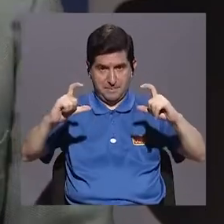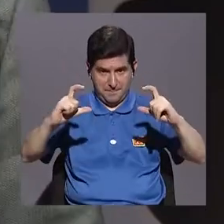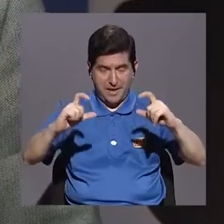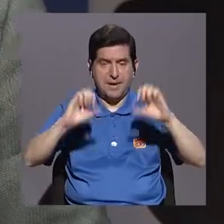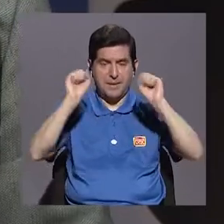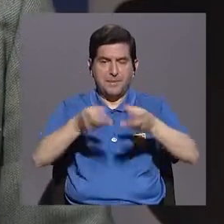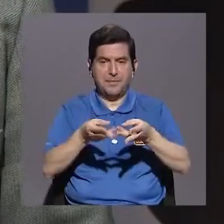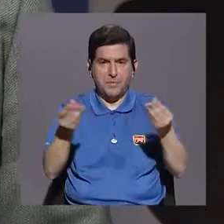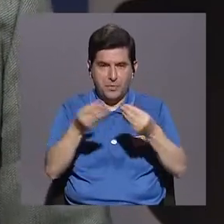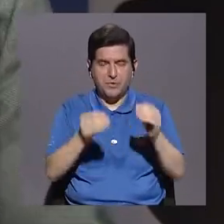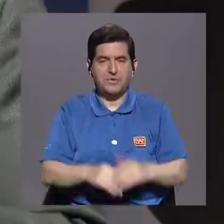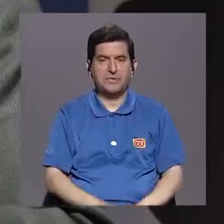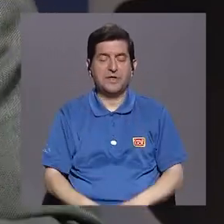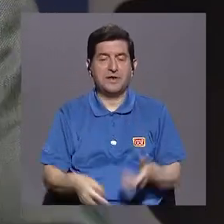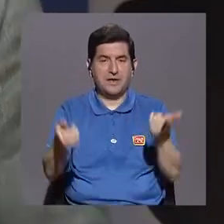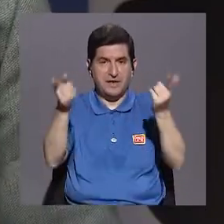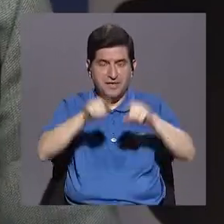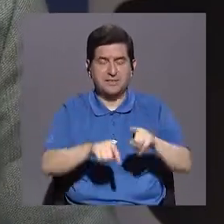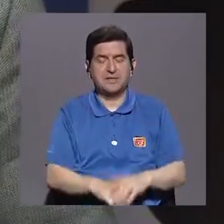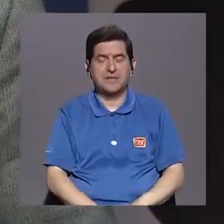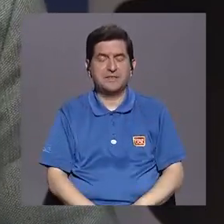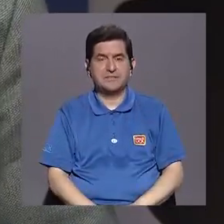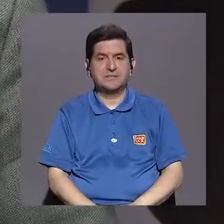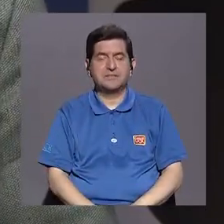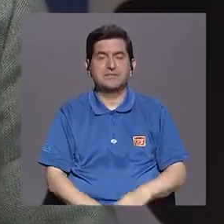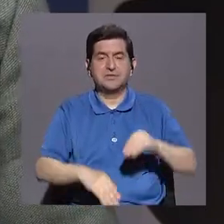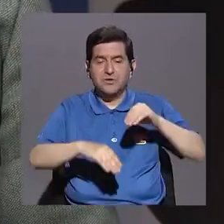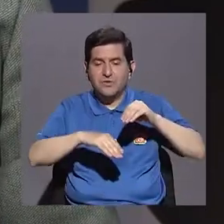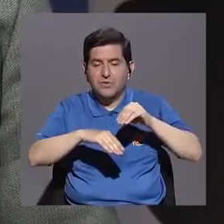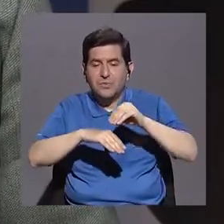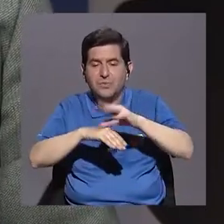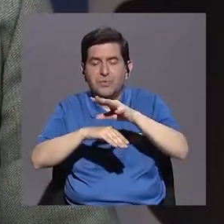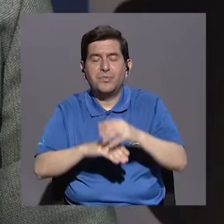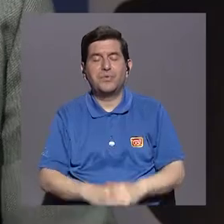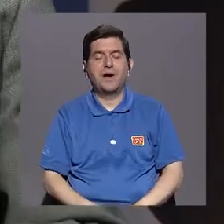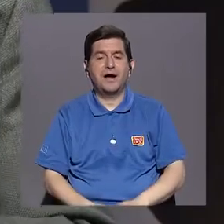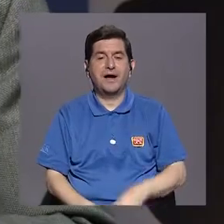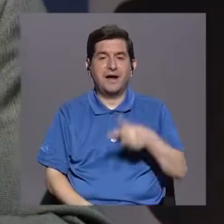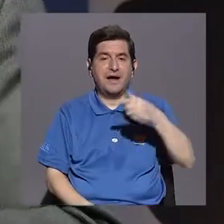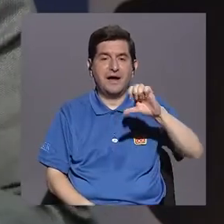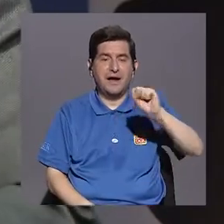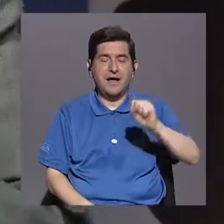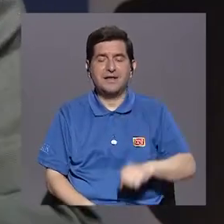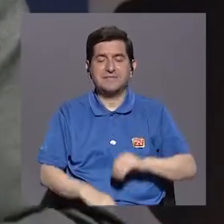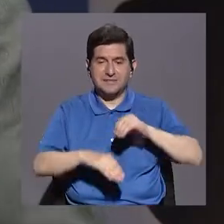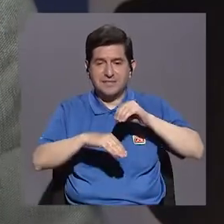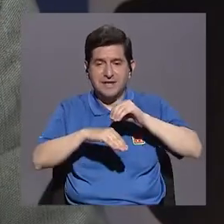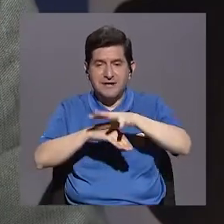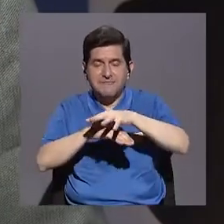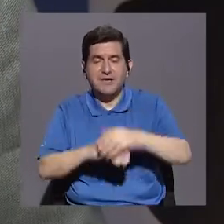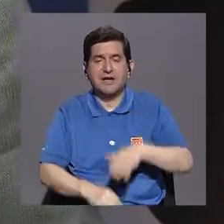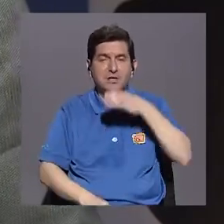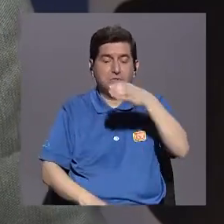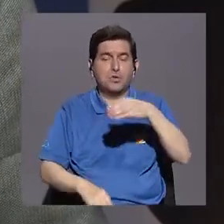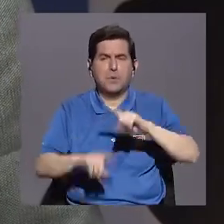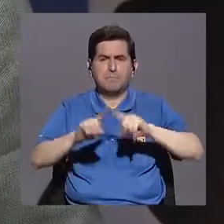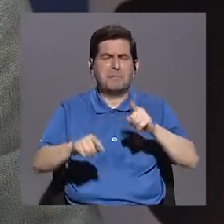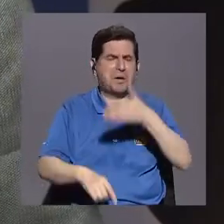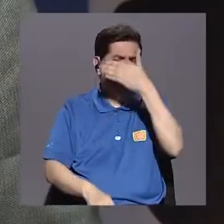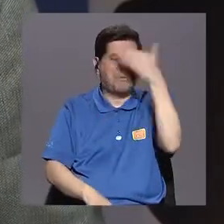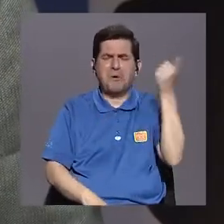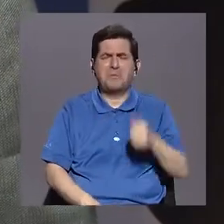producir óxidos de nitrógeno que son gases de efecto invernadero pero la verdad es podemos olvidarnos